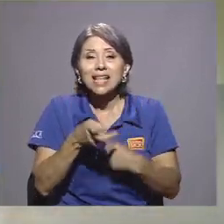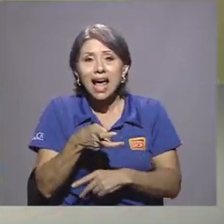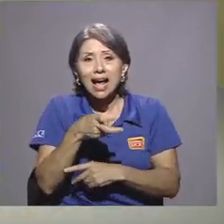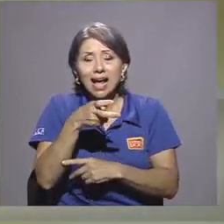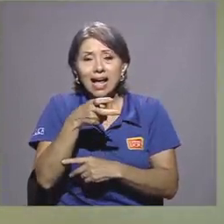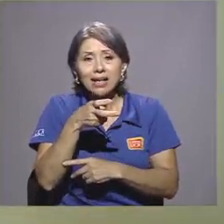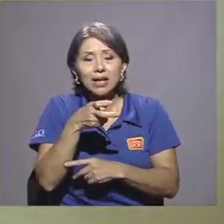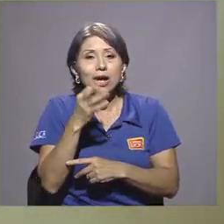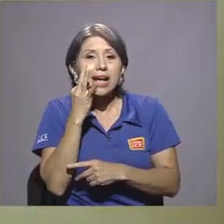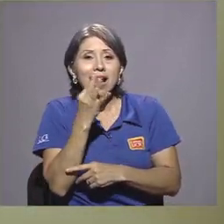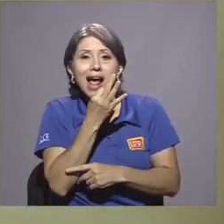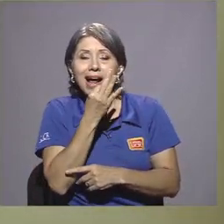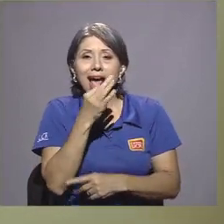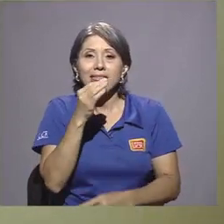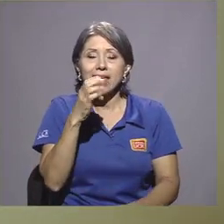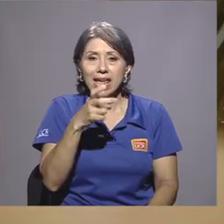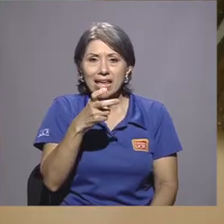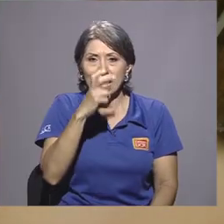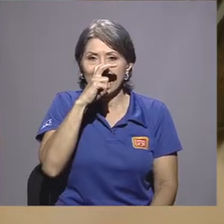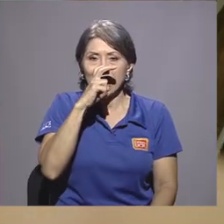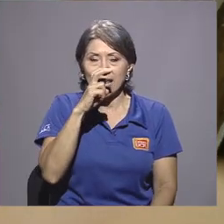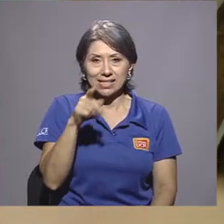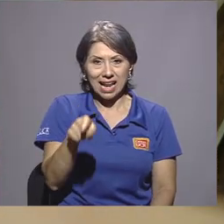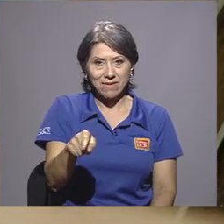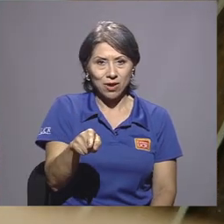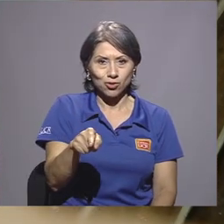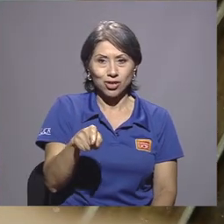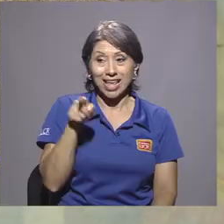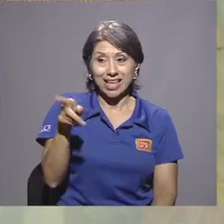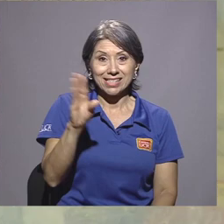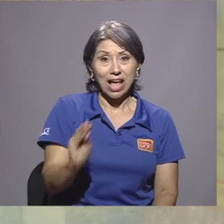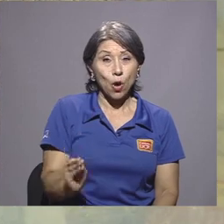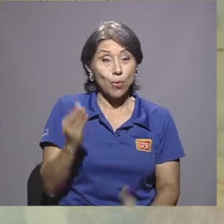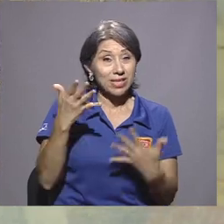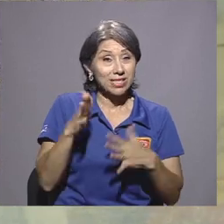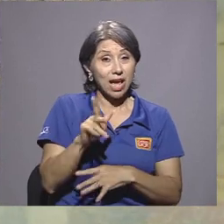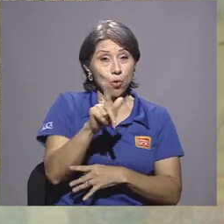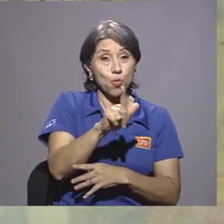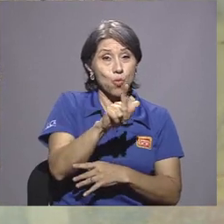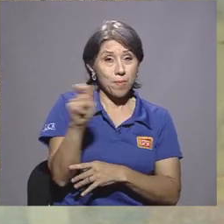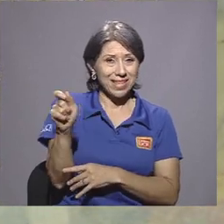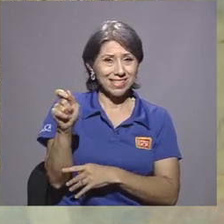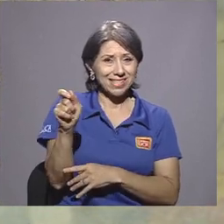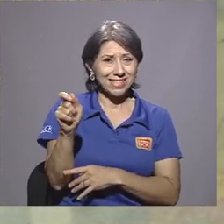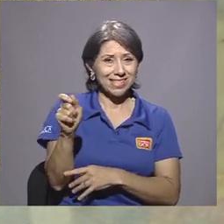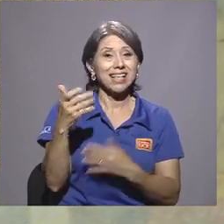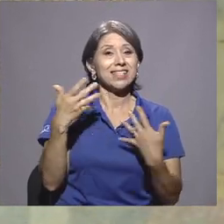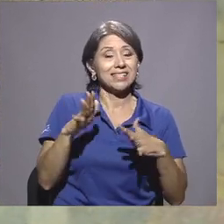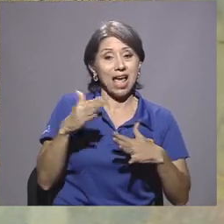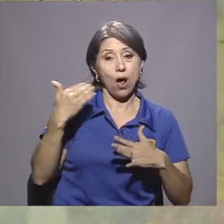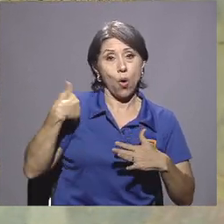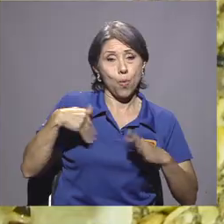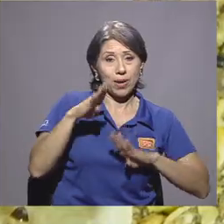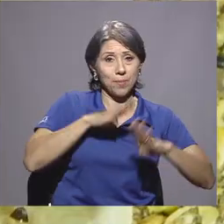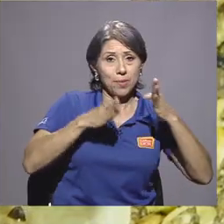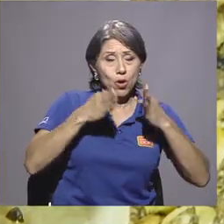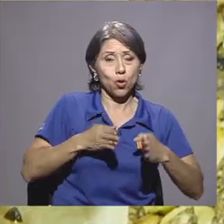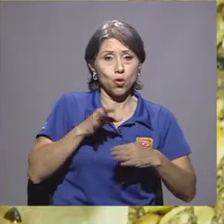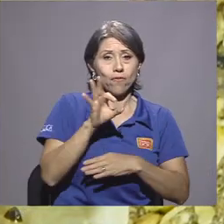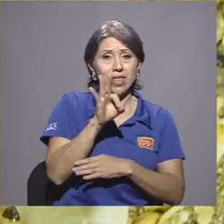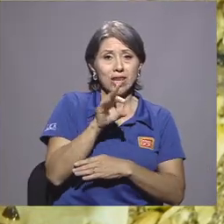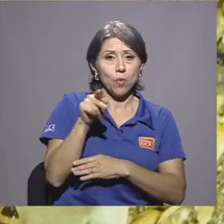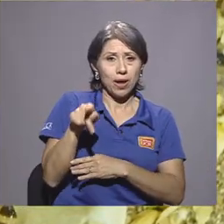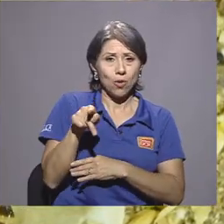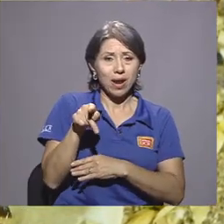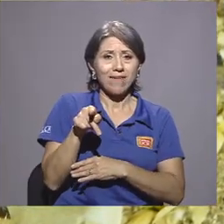escarabajos. Esta joven tiene un mes de estar recibiendo la asesoría de Federico Paniagua, biólogo a cargo del